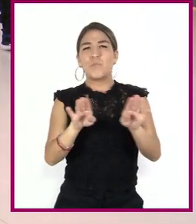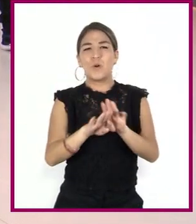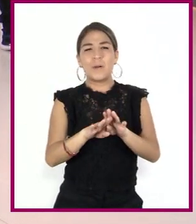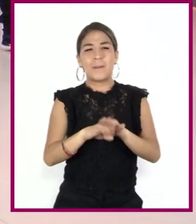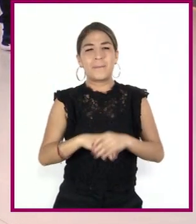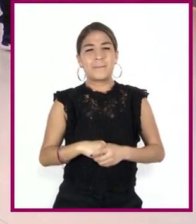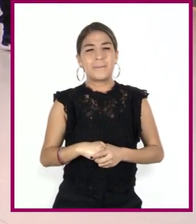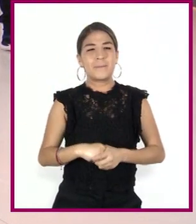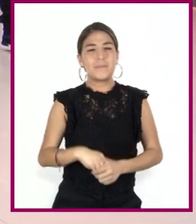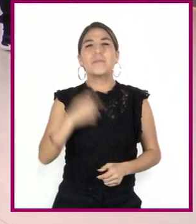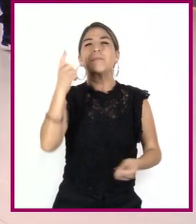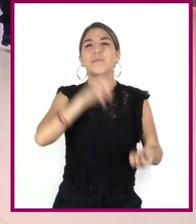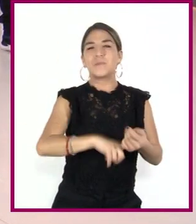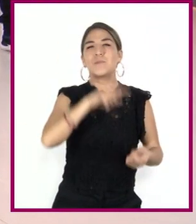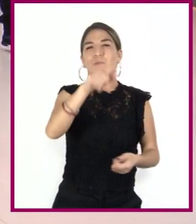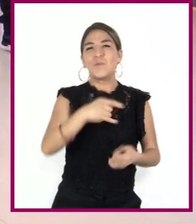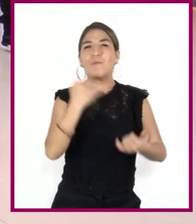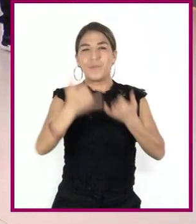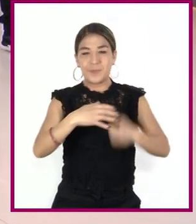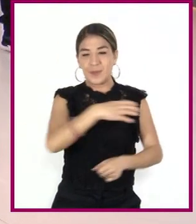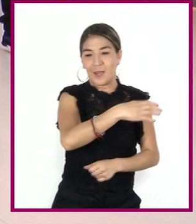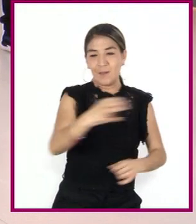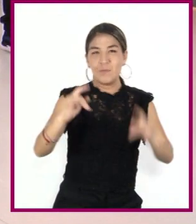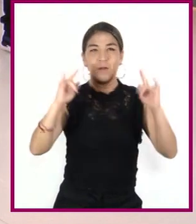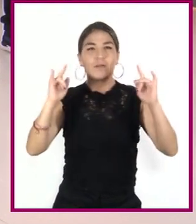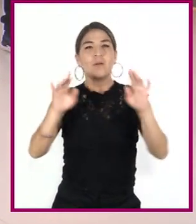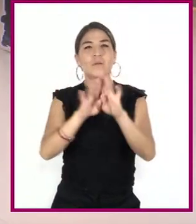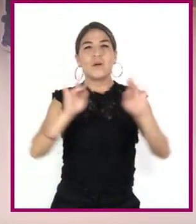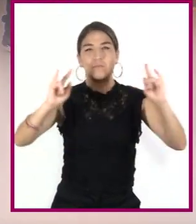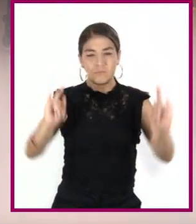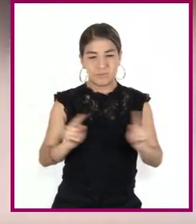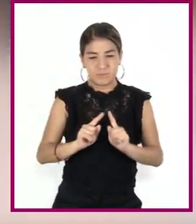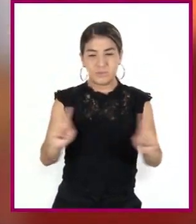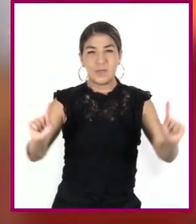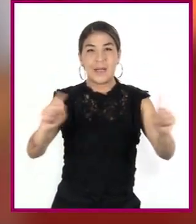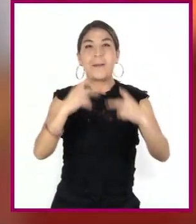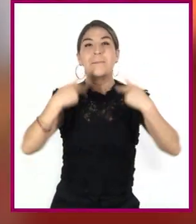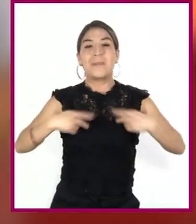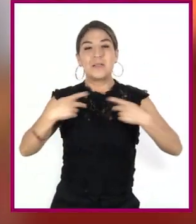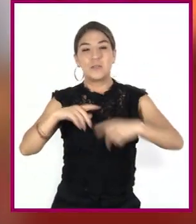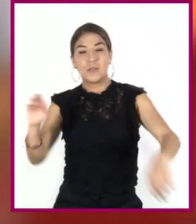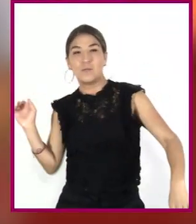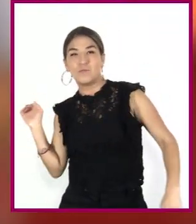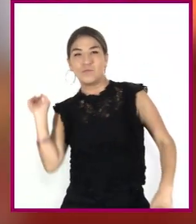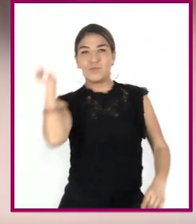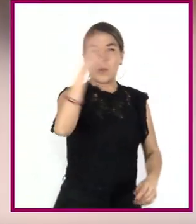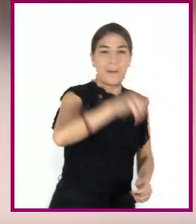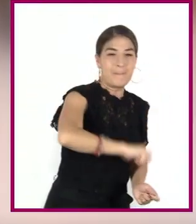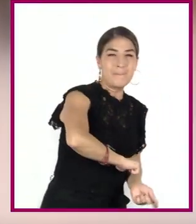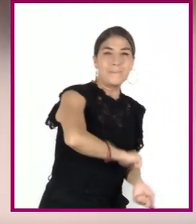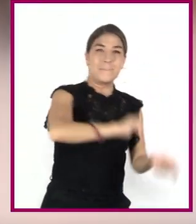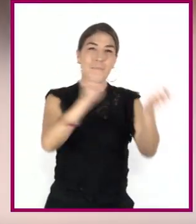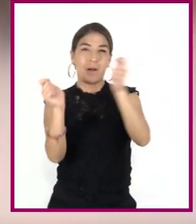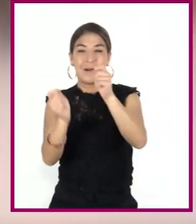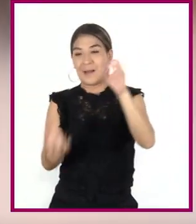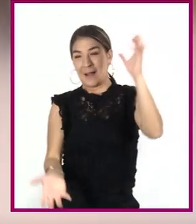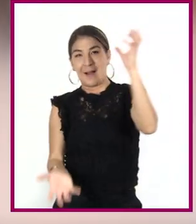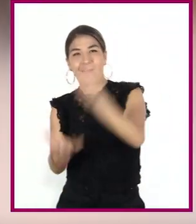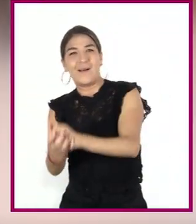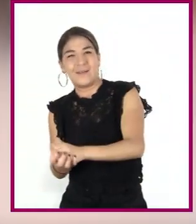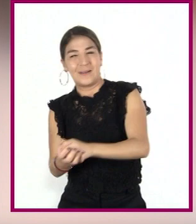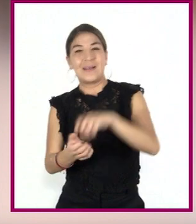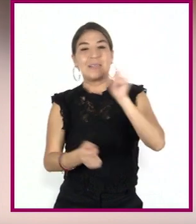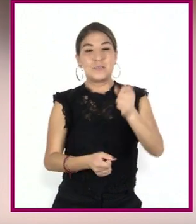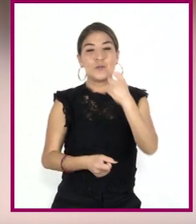principales posiciones dentro del campo de juego son el lanzador, el receptor, base 1,